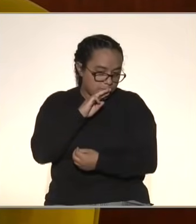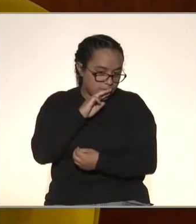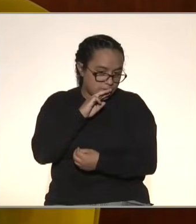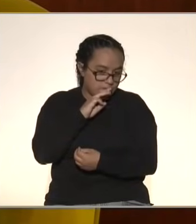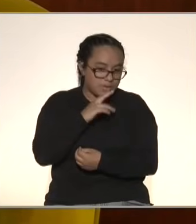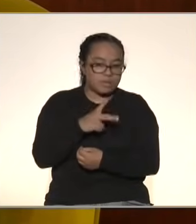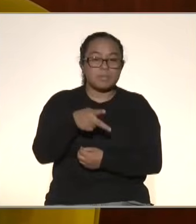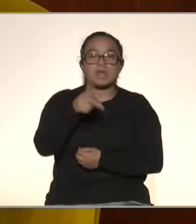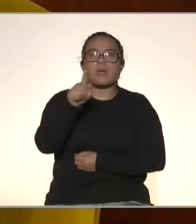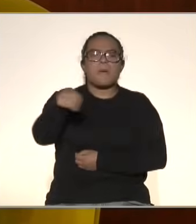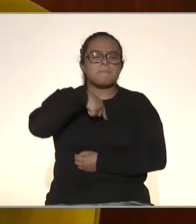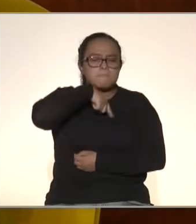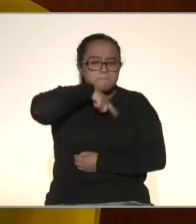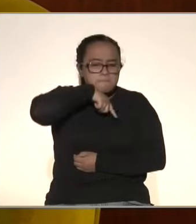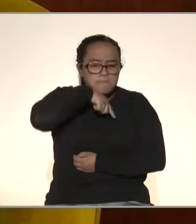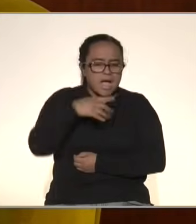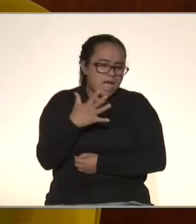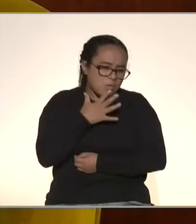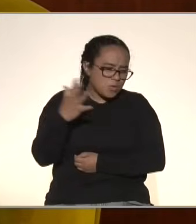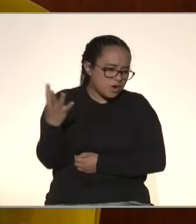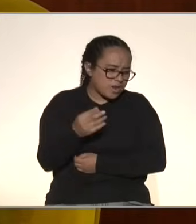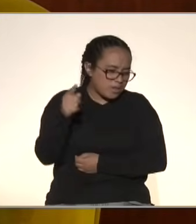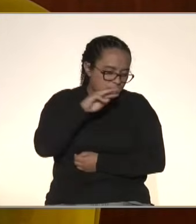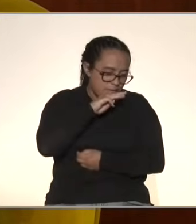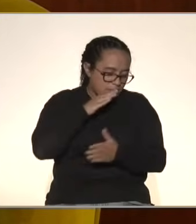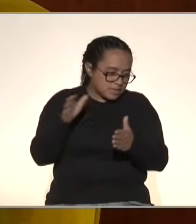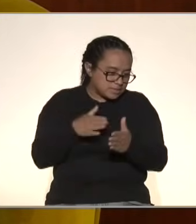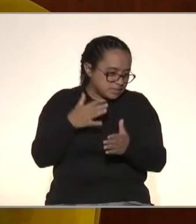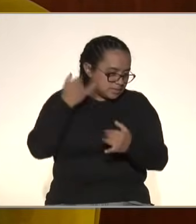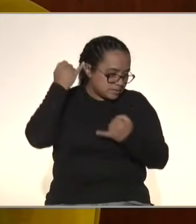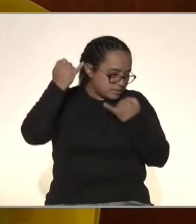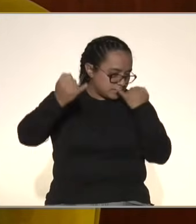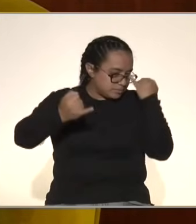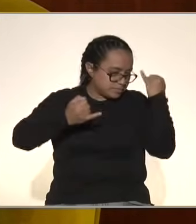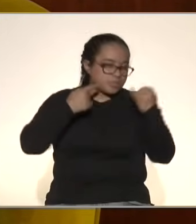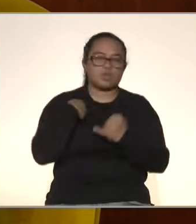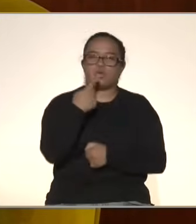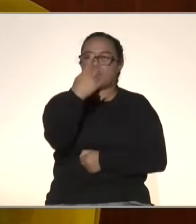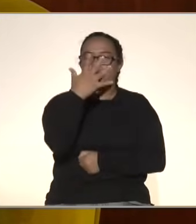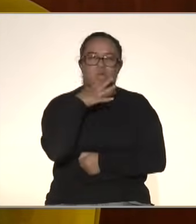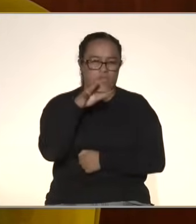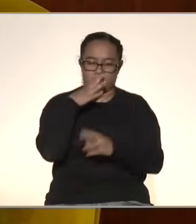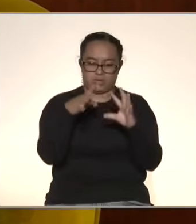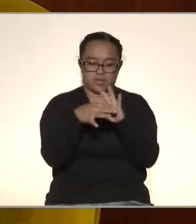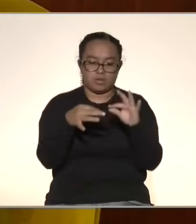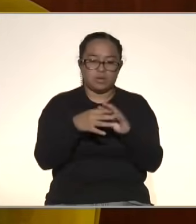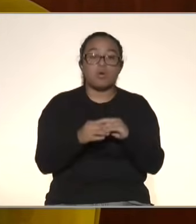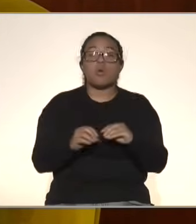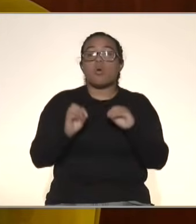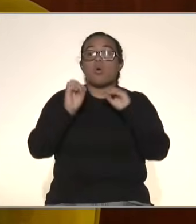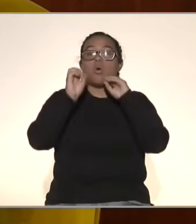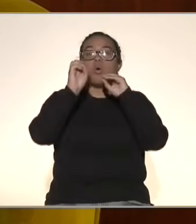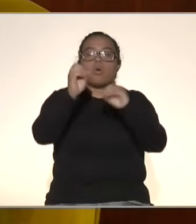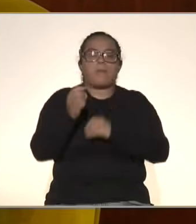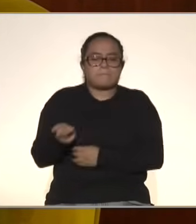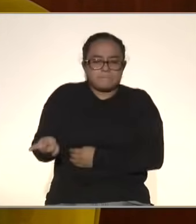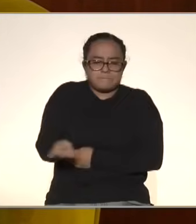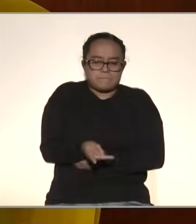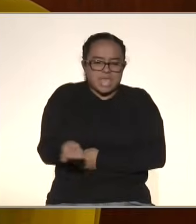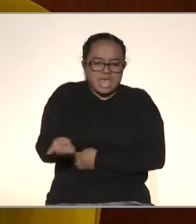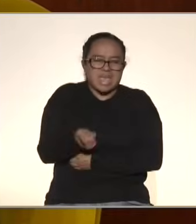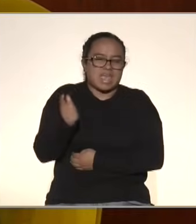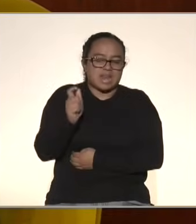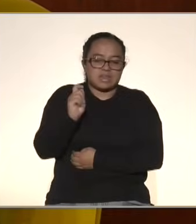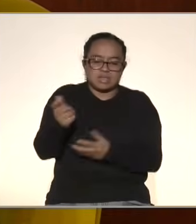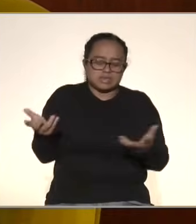ay, el pavo tan delicioso que mi mamá hace y estoy ahí con la expectativa y voy a decir algo sencillito, ¿eh? O la pierna de